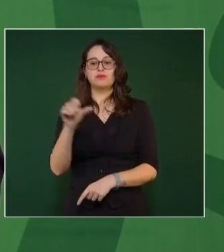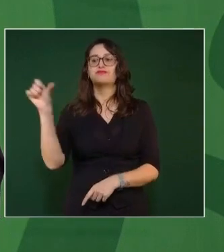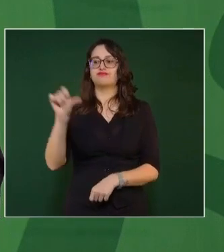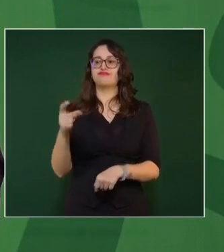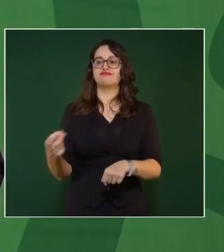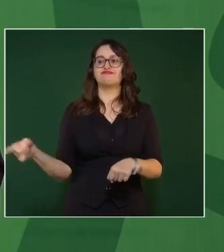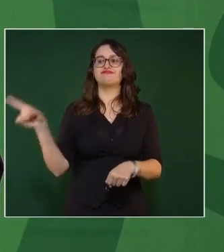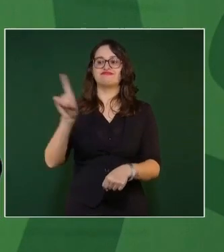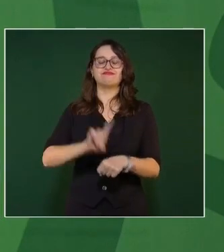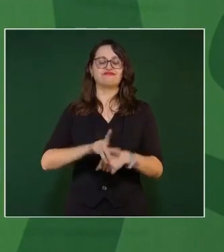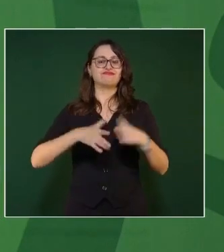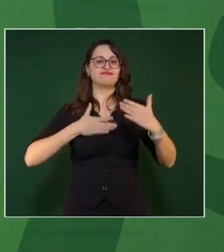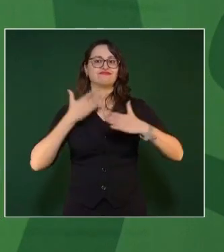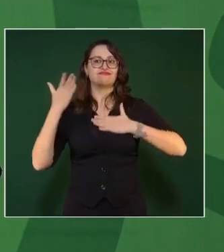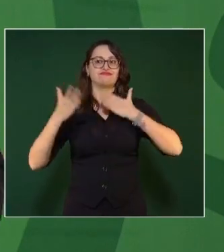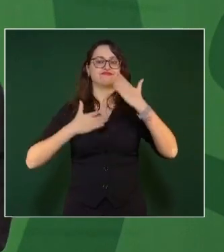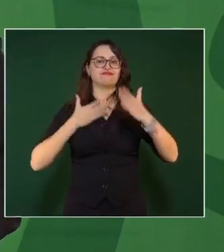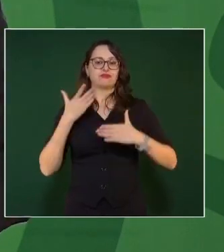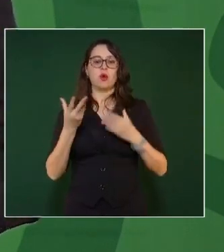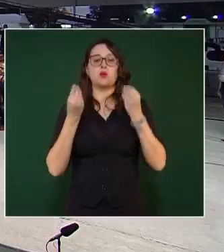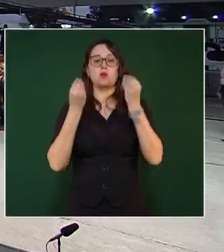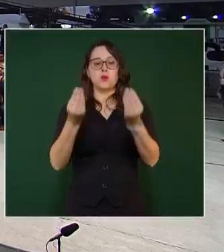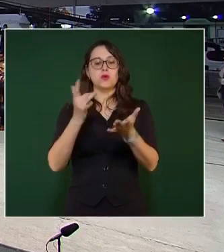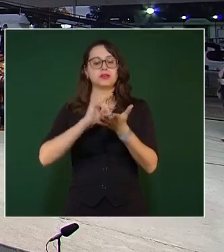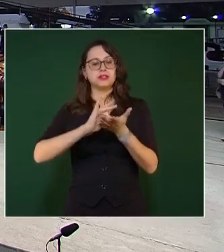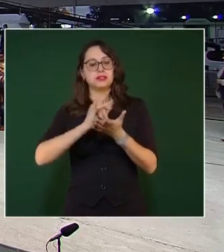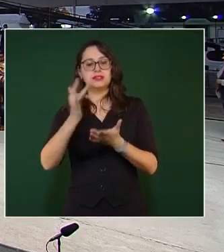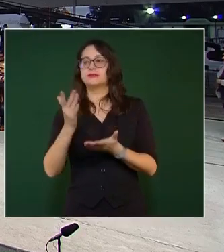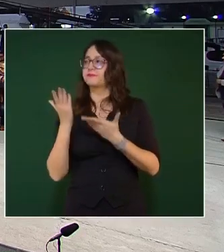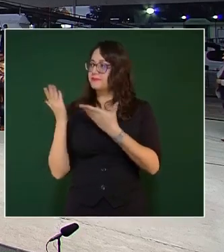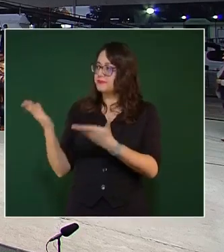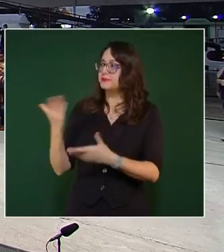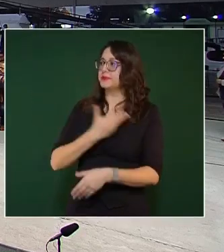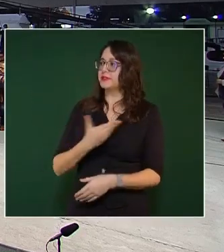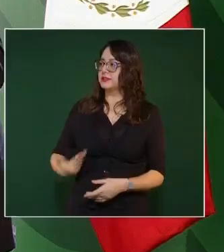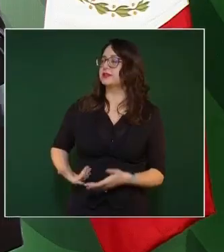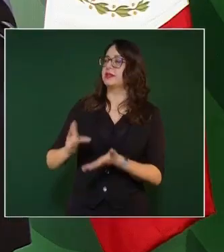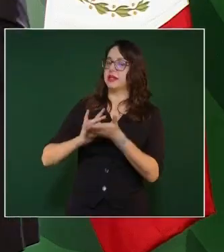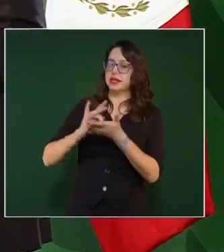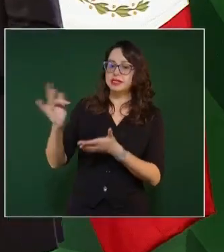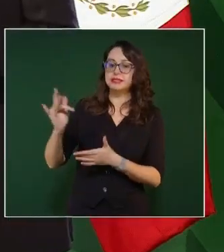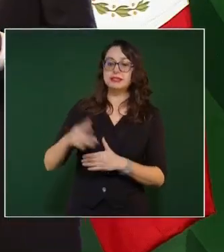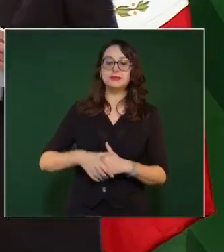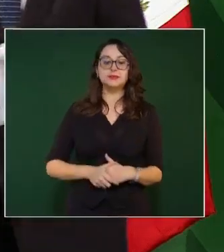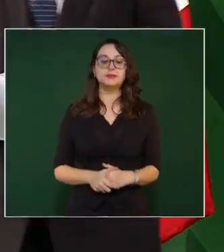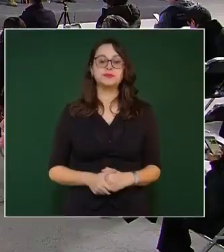día para las familias queretanas. Muchas gracias y le muy agradecido, señor presidente.